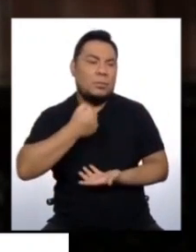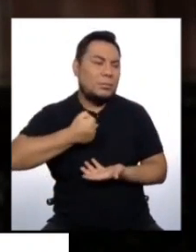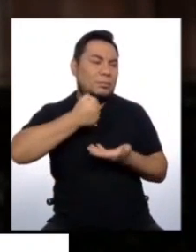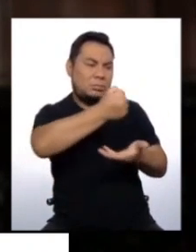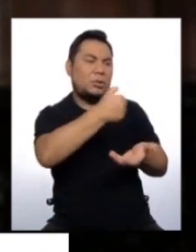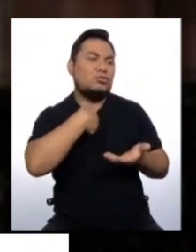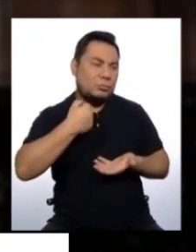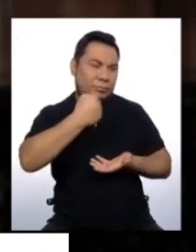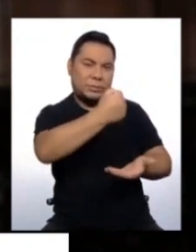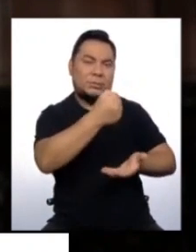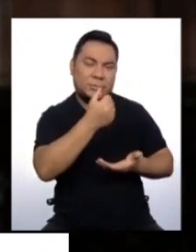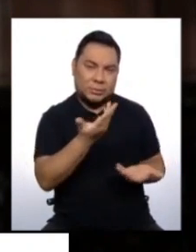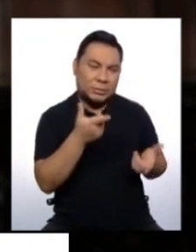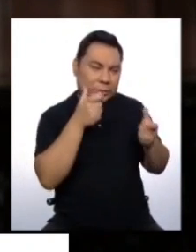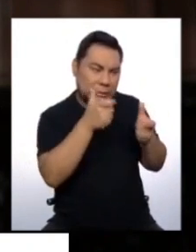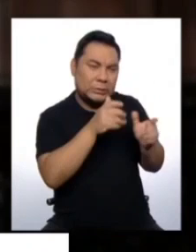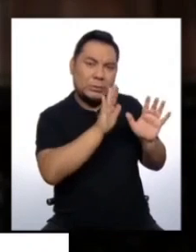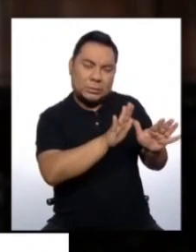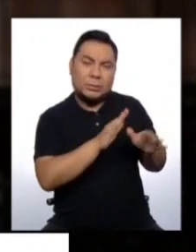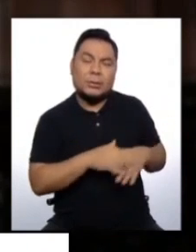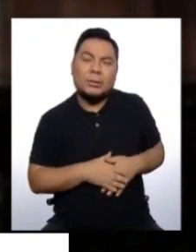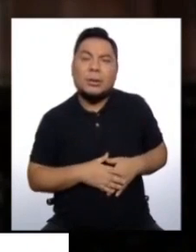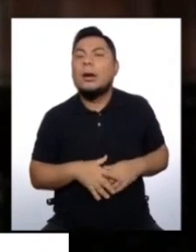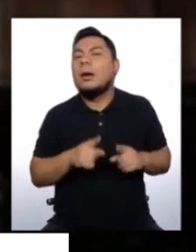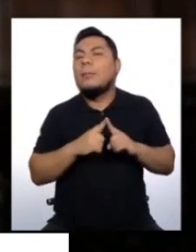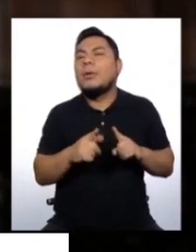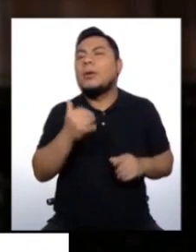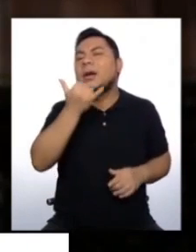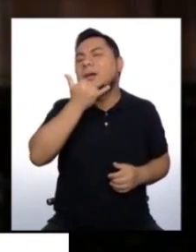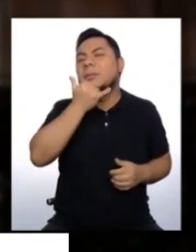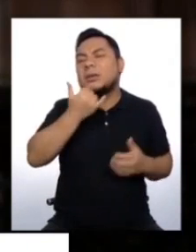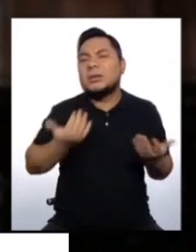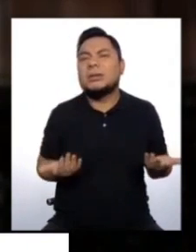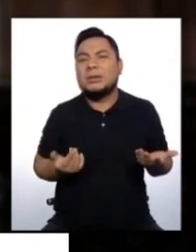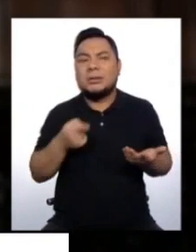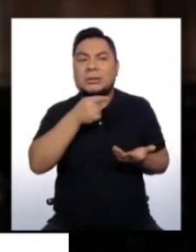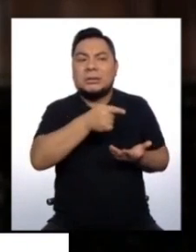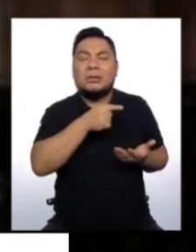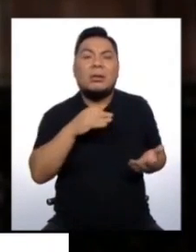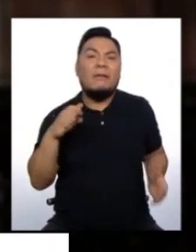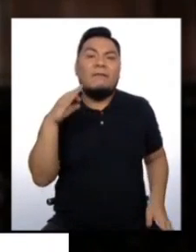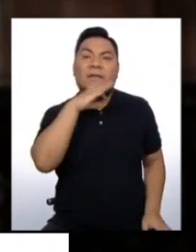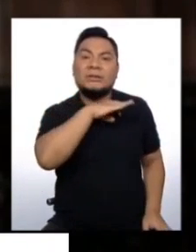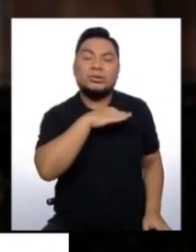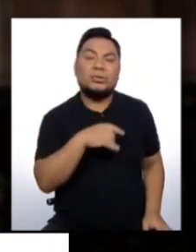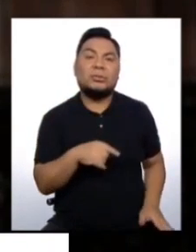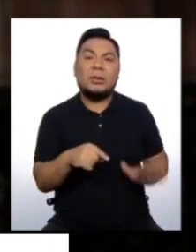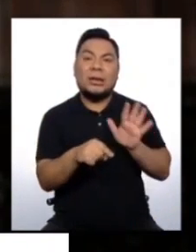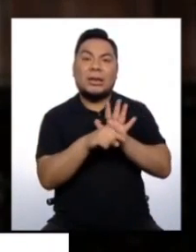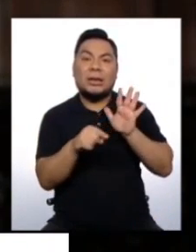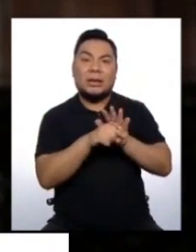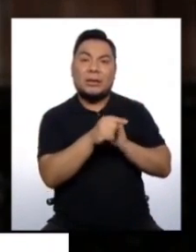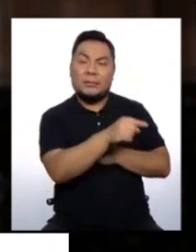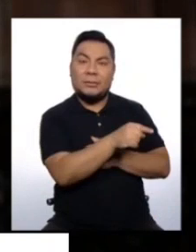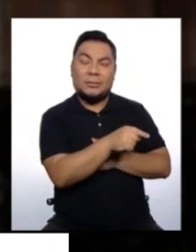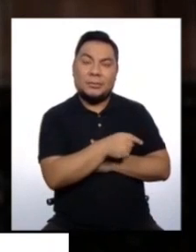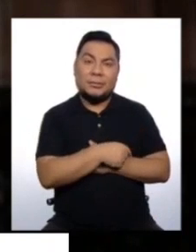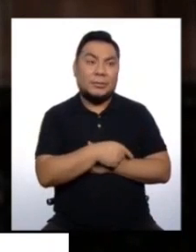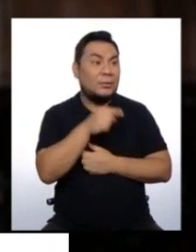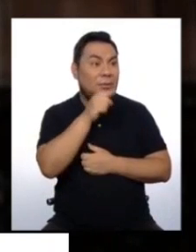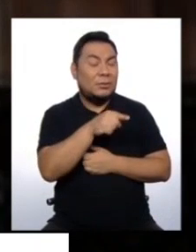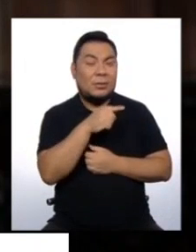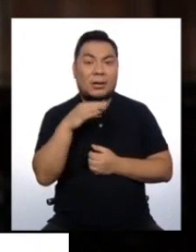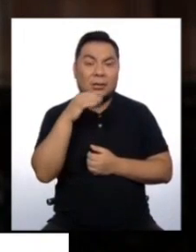La preocupación es qué pasa si ha dado un falso negativo y esa persona que se le tomó la prueba